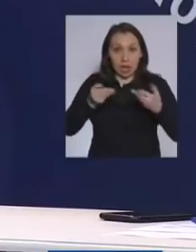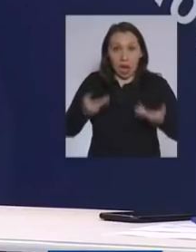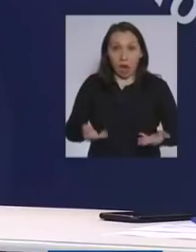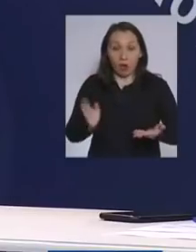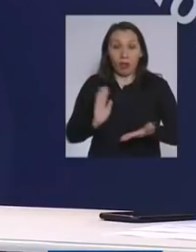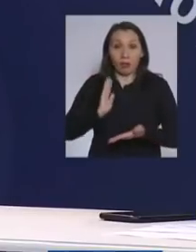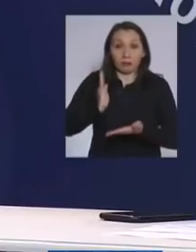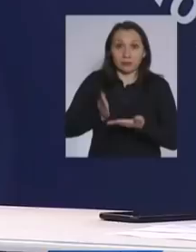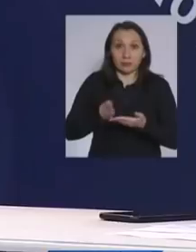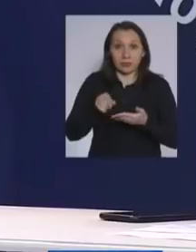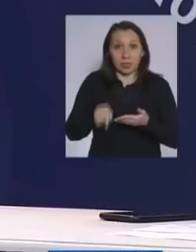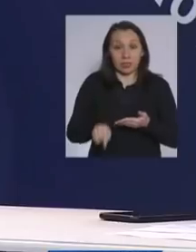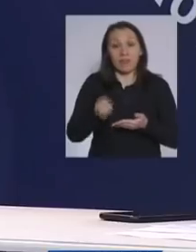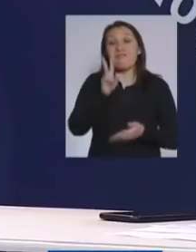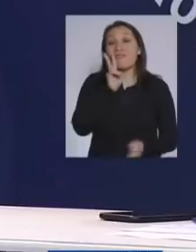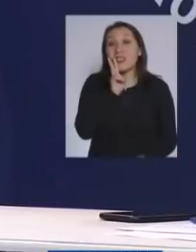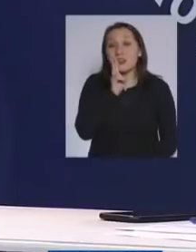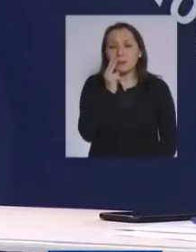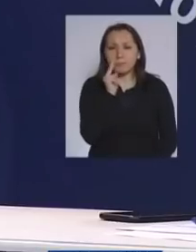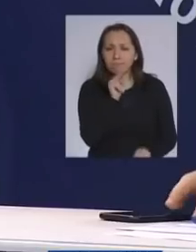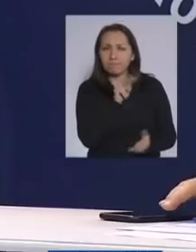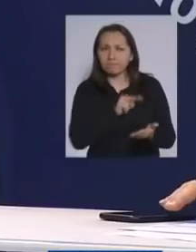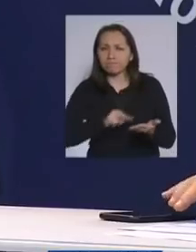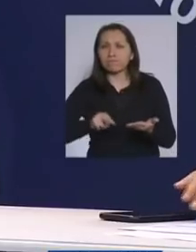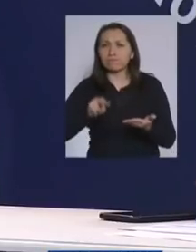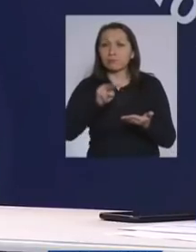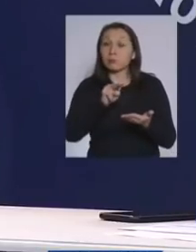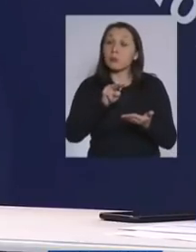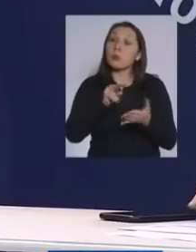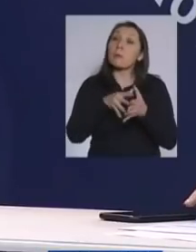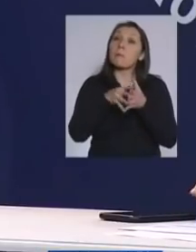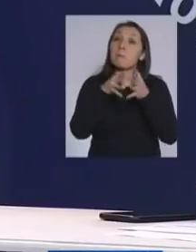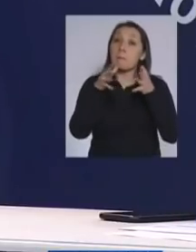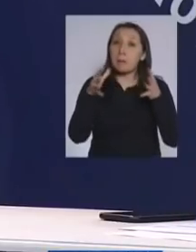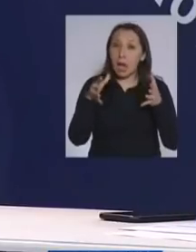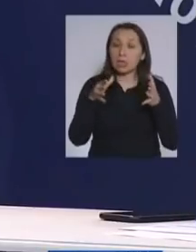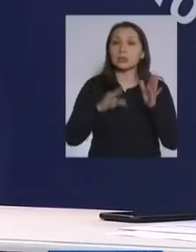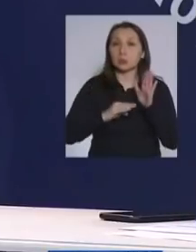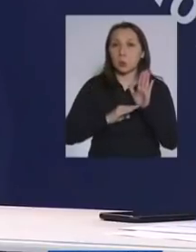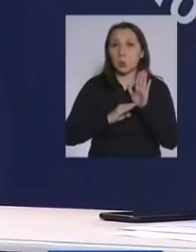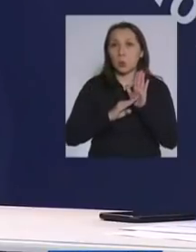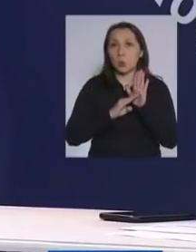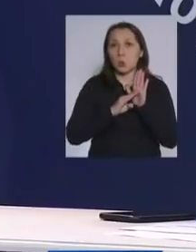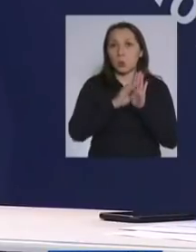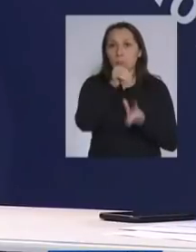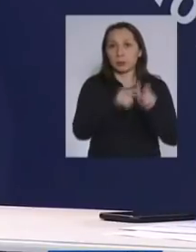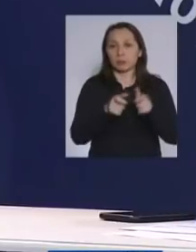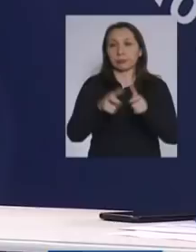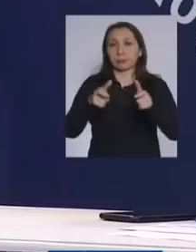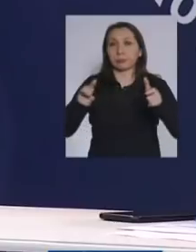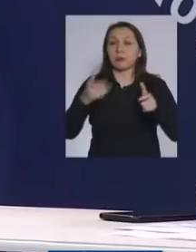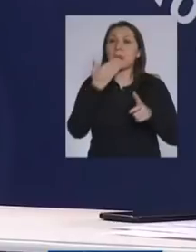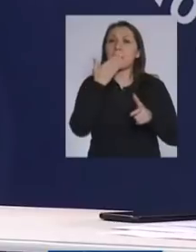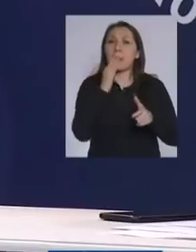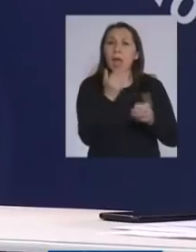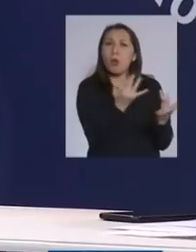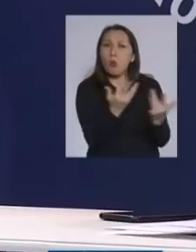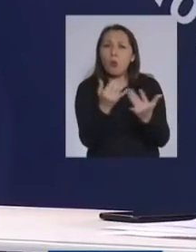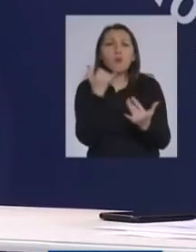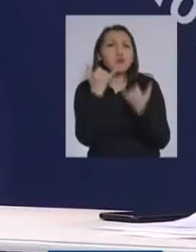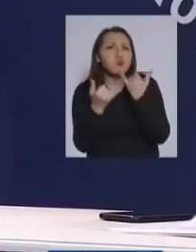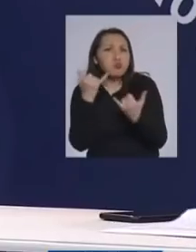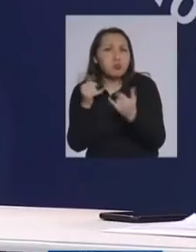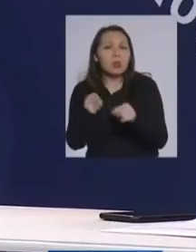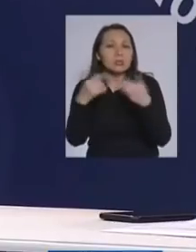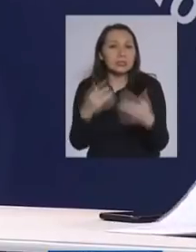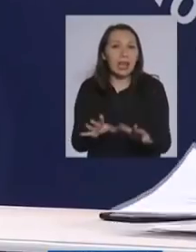ahora, este día viernes, vemos con un mayor aumento de los números de mejor trazabilidad. Por lo tanto,